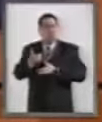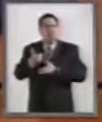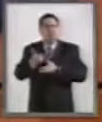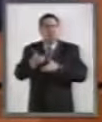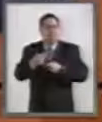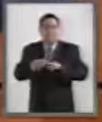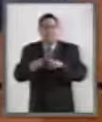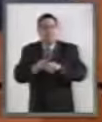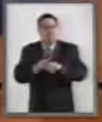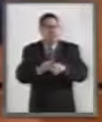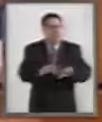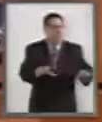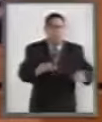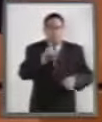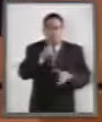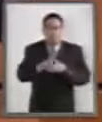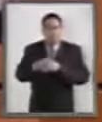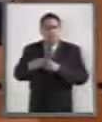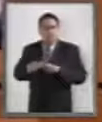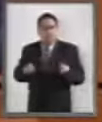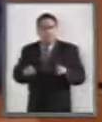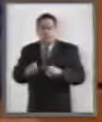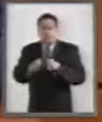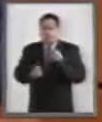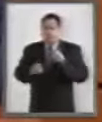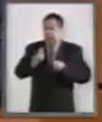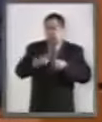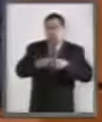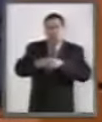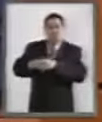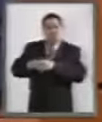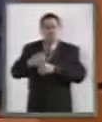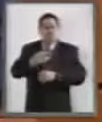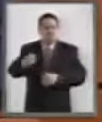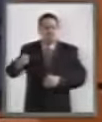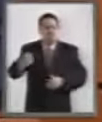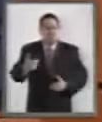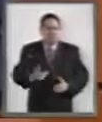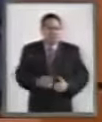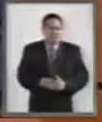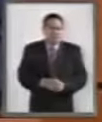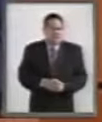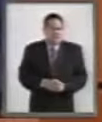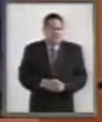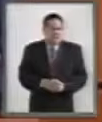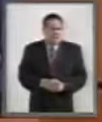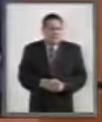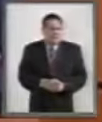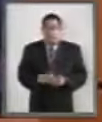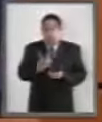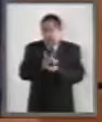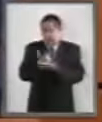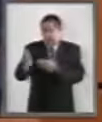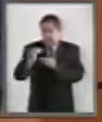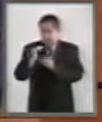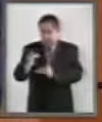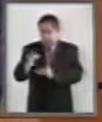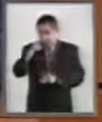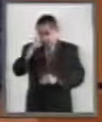contraria a los intereses de la nación, favorable a la oligarquía. El salario mínimo en